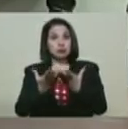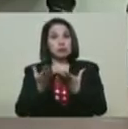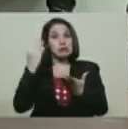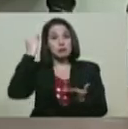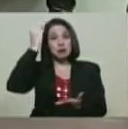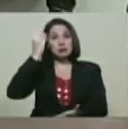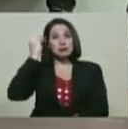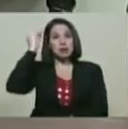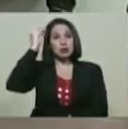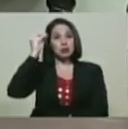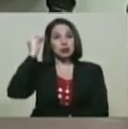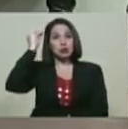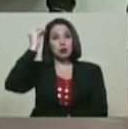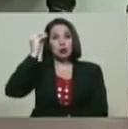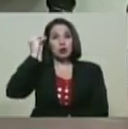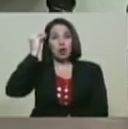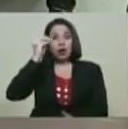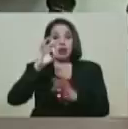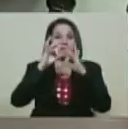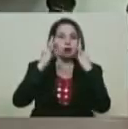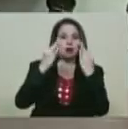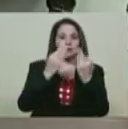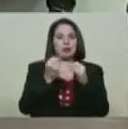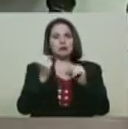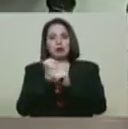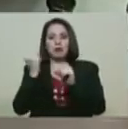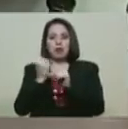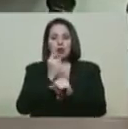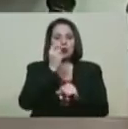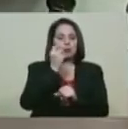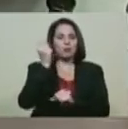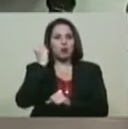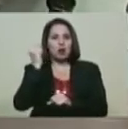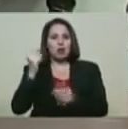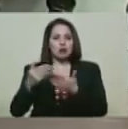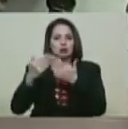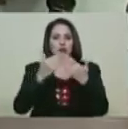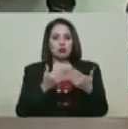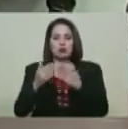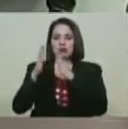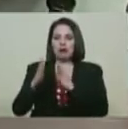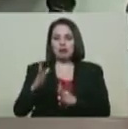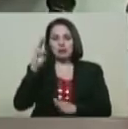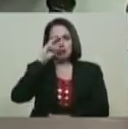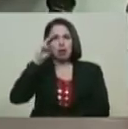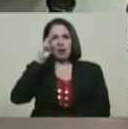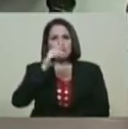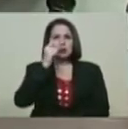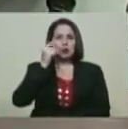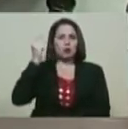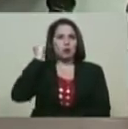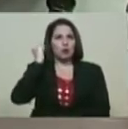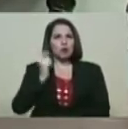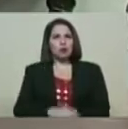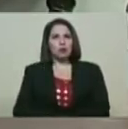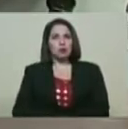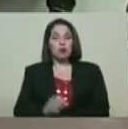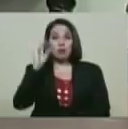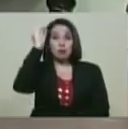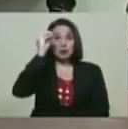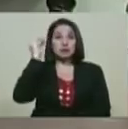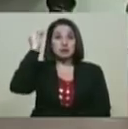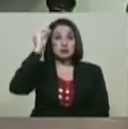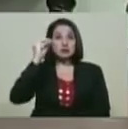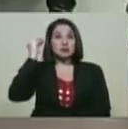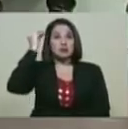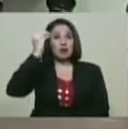pensando, bueno, en la familia, en el trabajador, en la trabajadora, en el estudiante, en el maestro, en la maestra, pensando